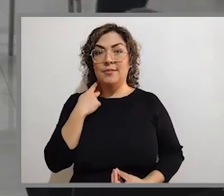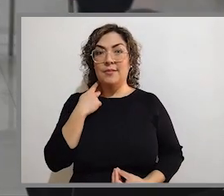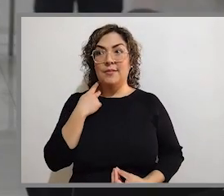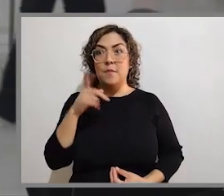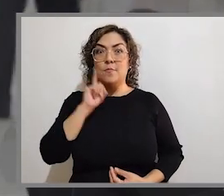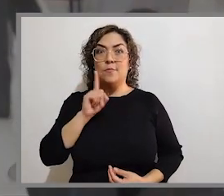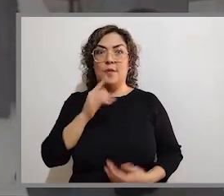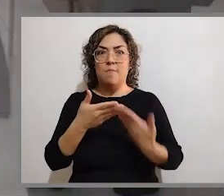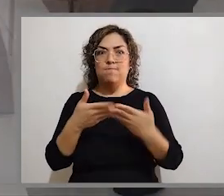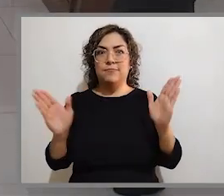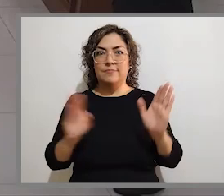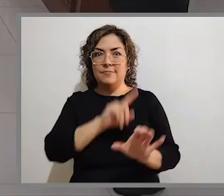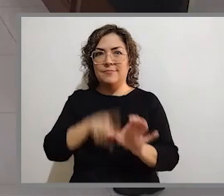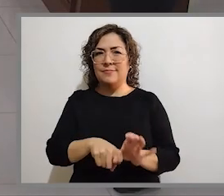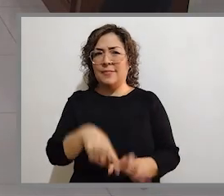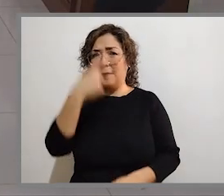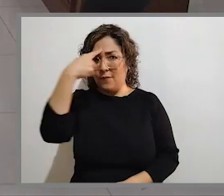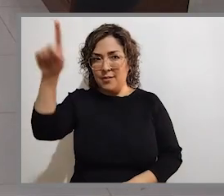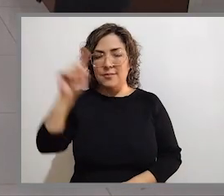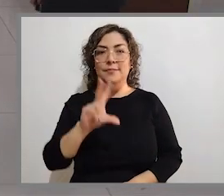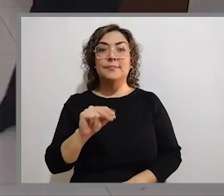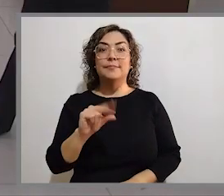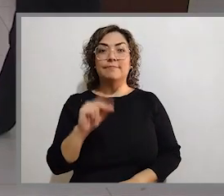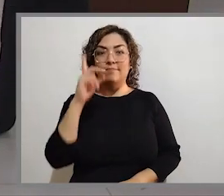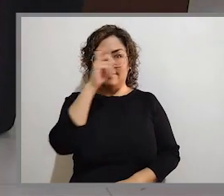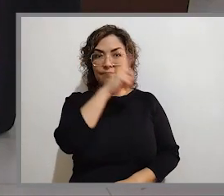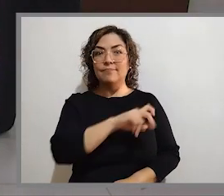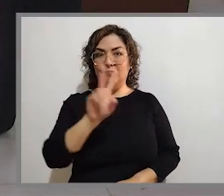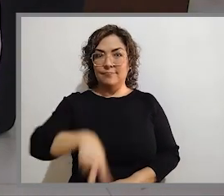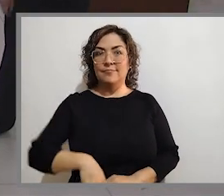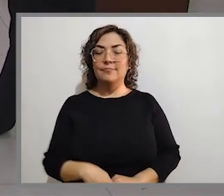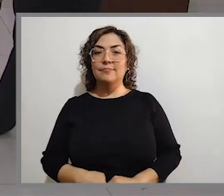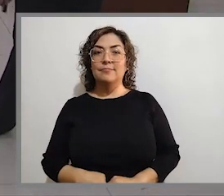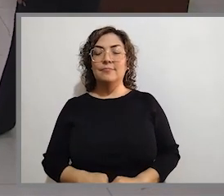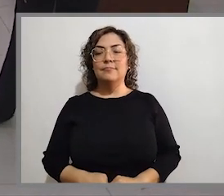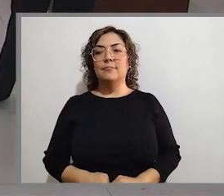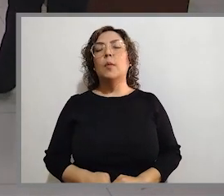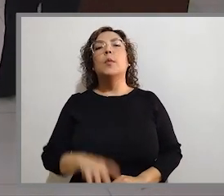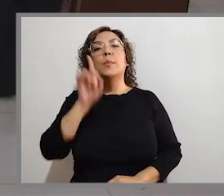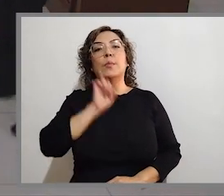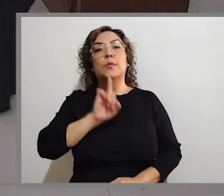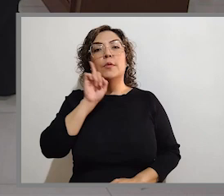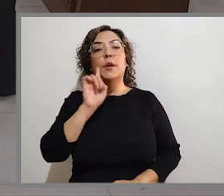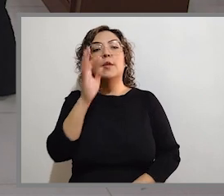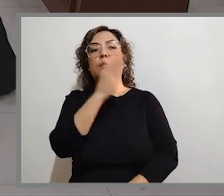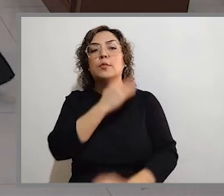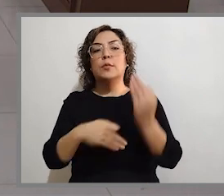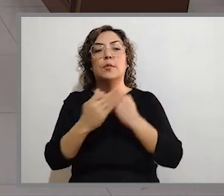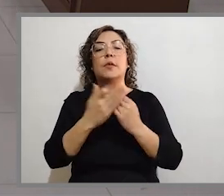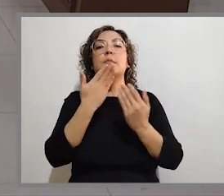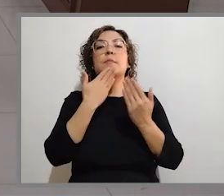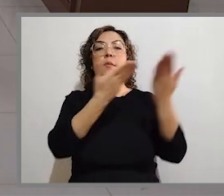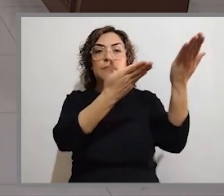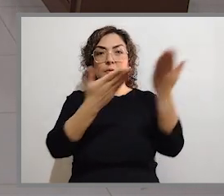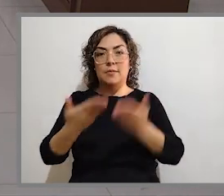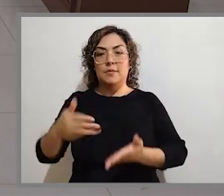llegar a esos cargos. Las mujeres son bienvenidas en la política. Y aquí,